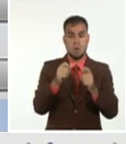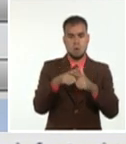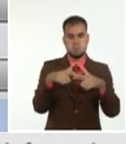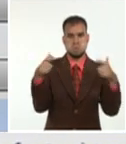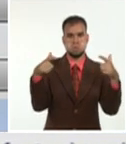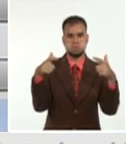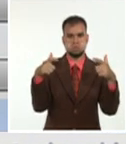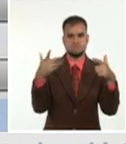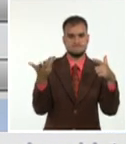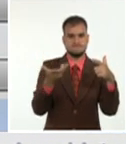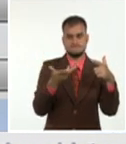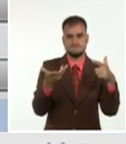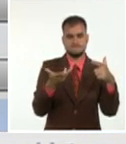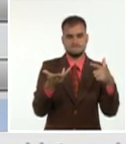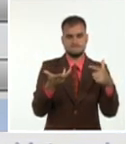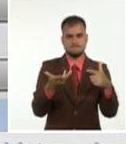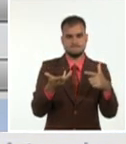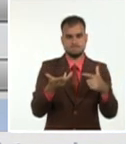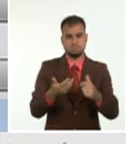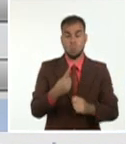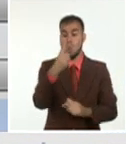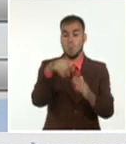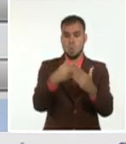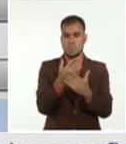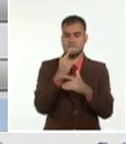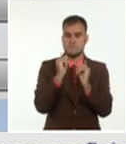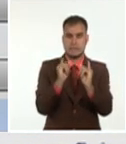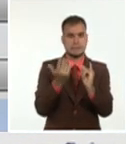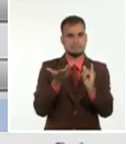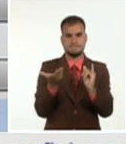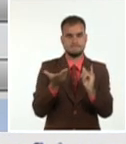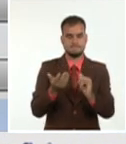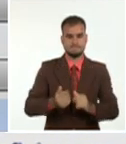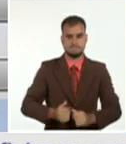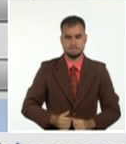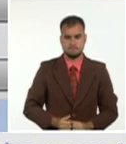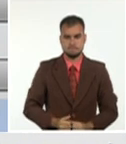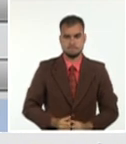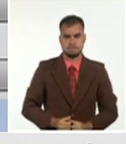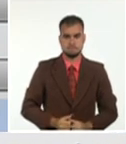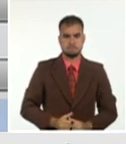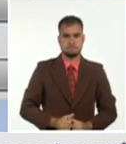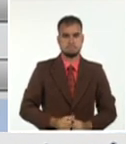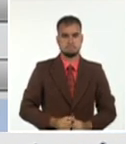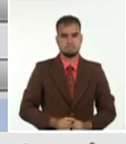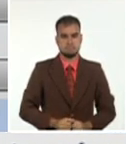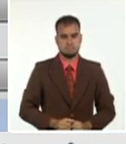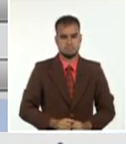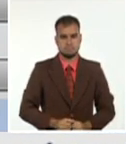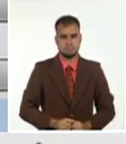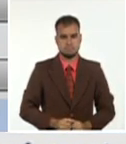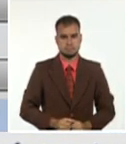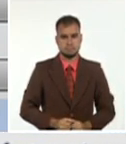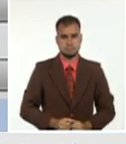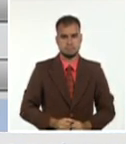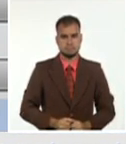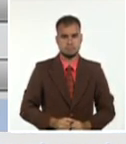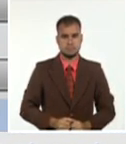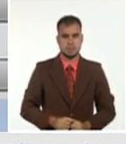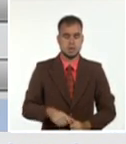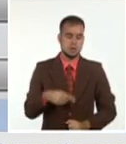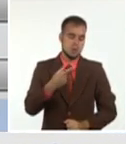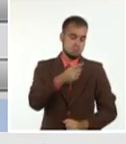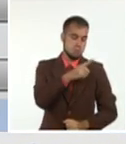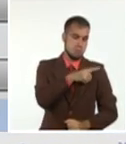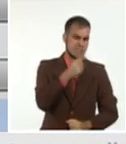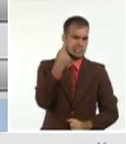casos confirmados en un solo día. Eso podemos decir incluso son 84 más que lo que ya